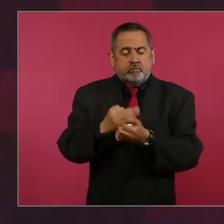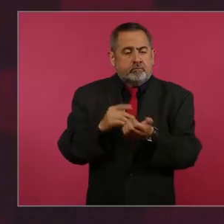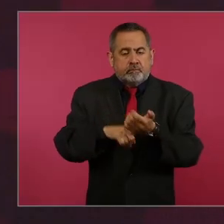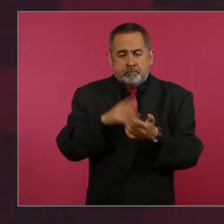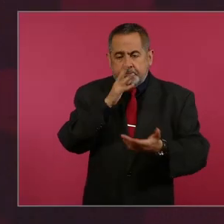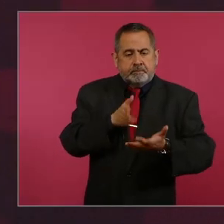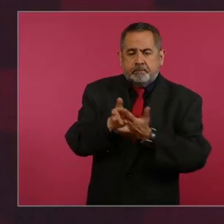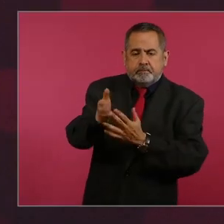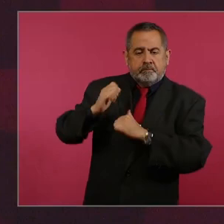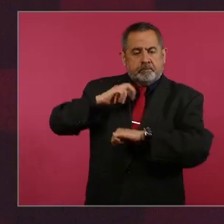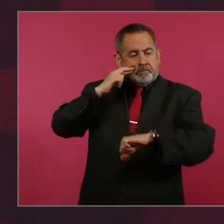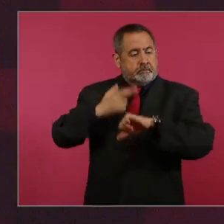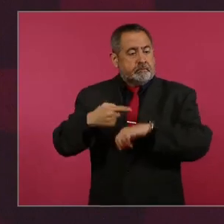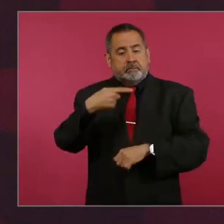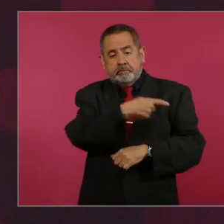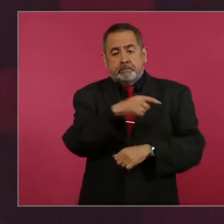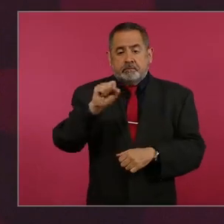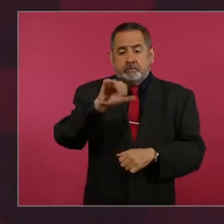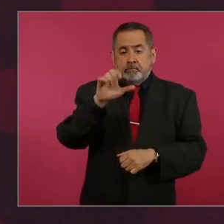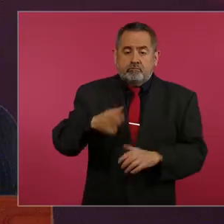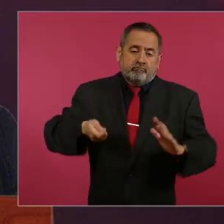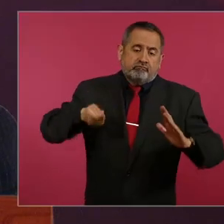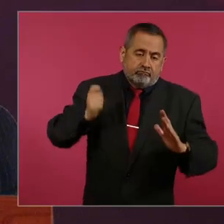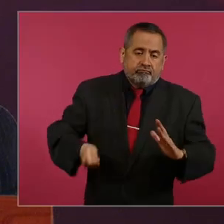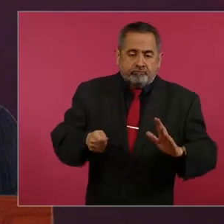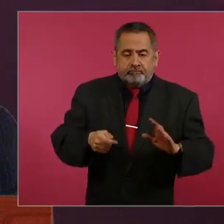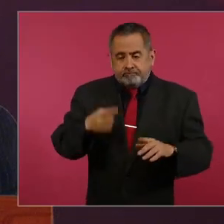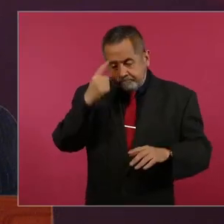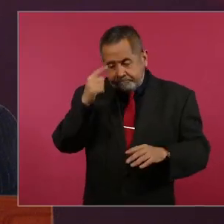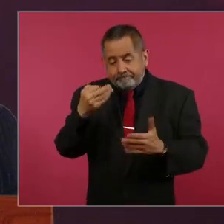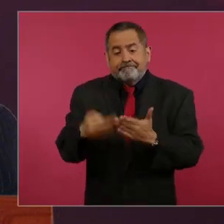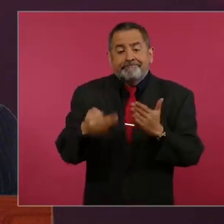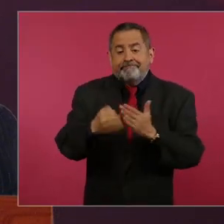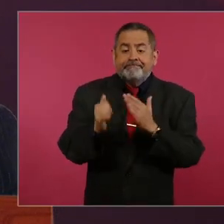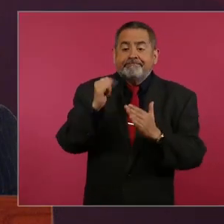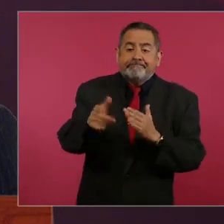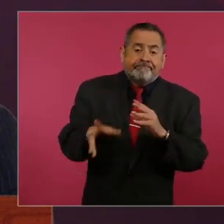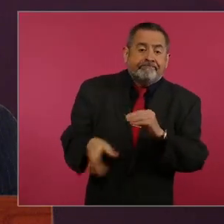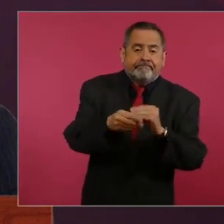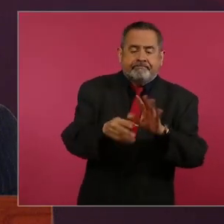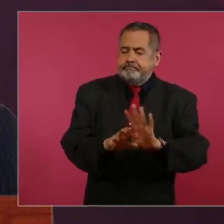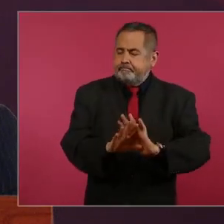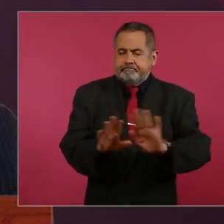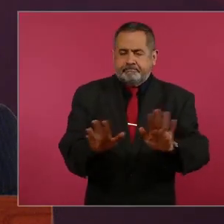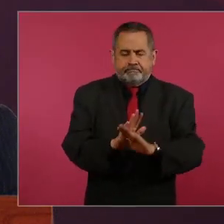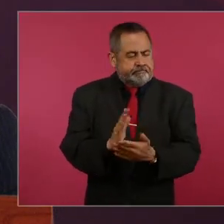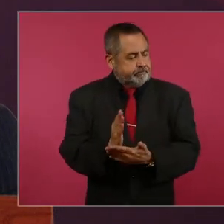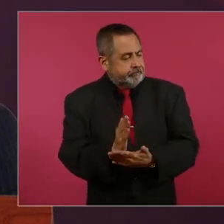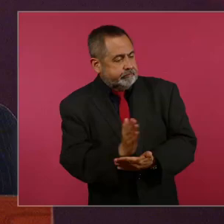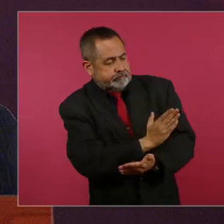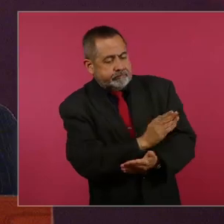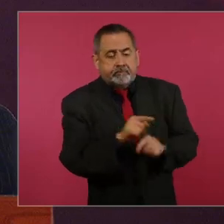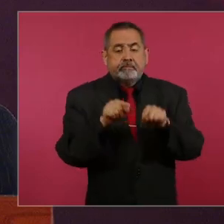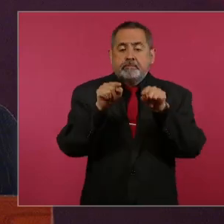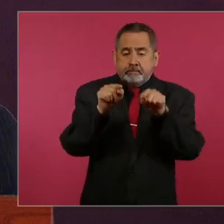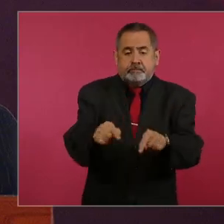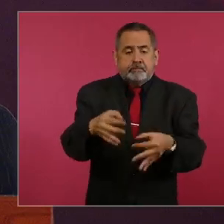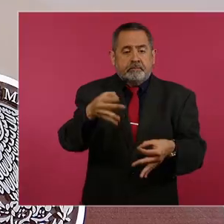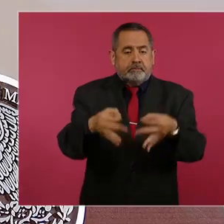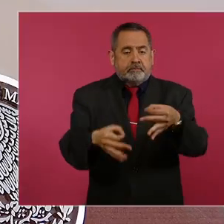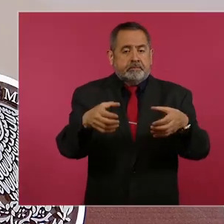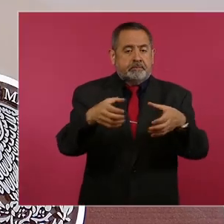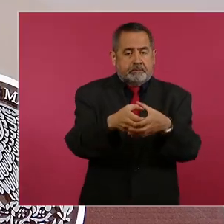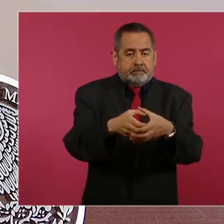no sería competente para poder definir criterios pendientes y por esa razón ya son los colegiados las